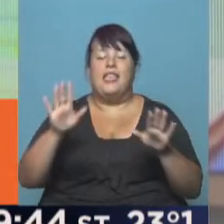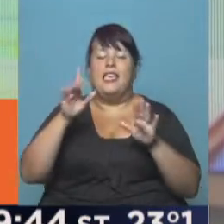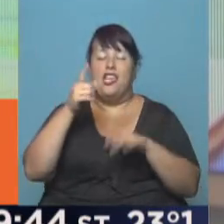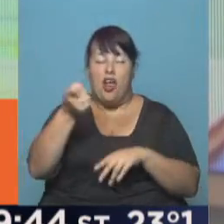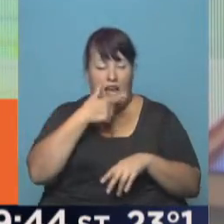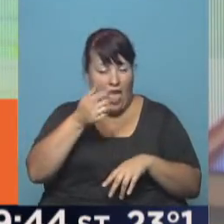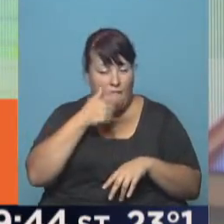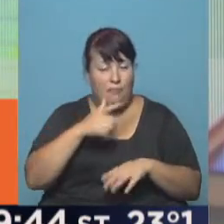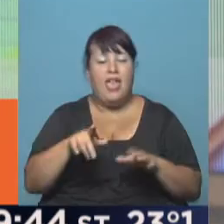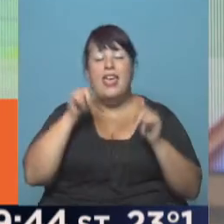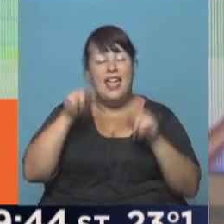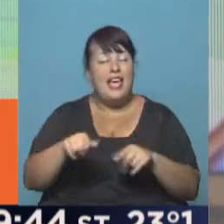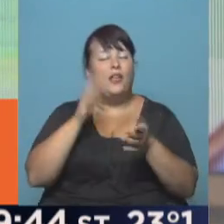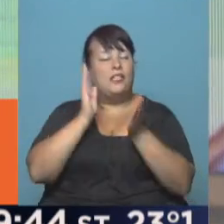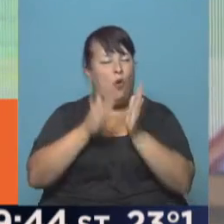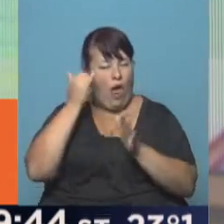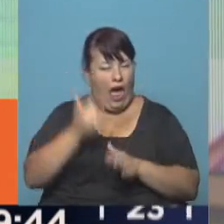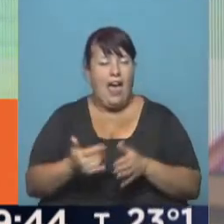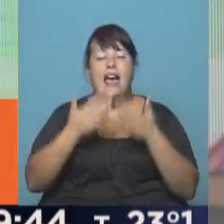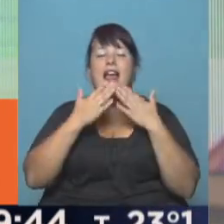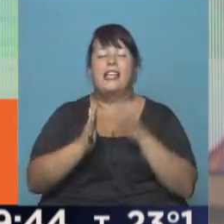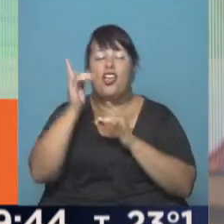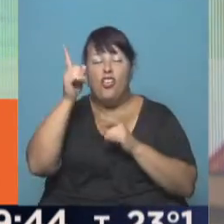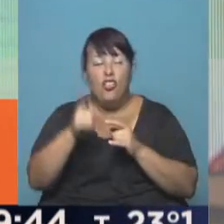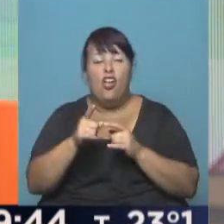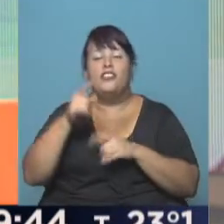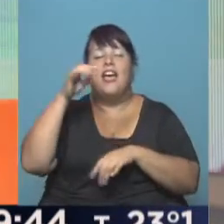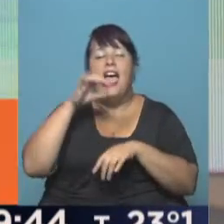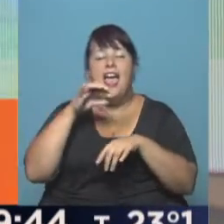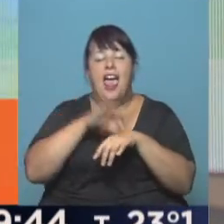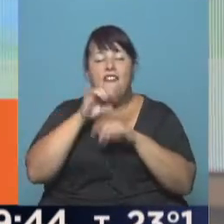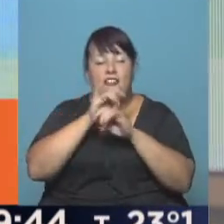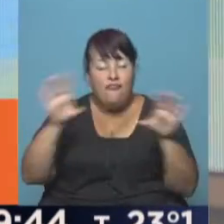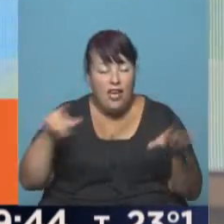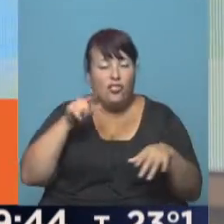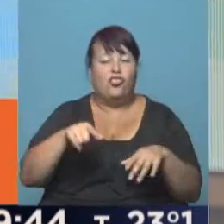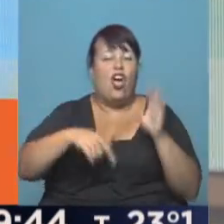su medicación, que esto se cura y gracias a Dios es de las enfermedades infecciosas que